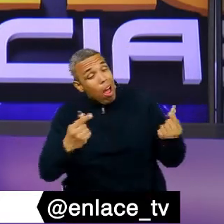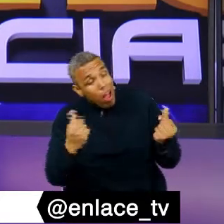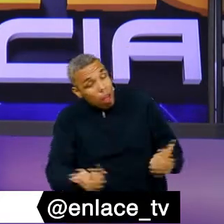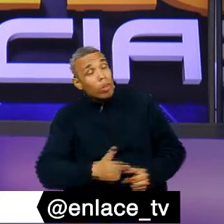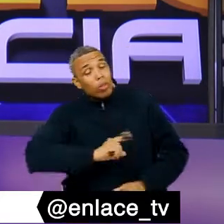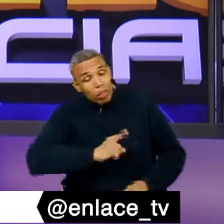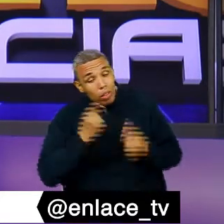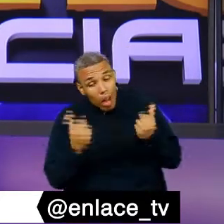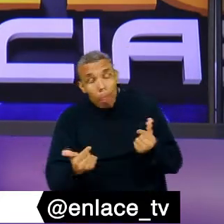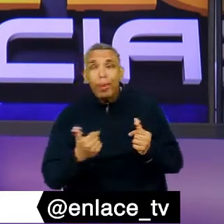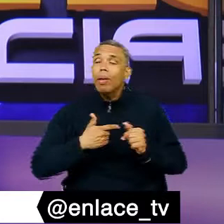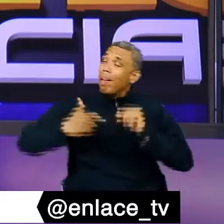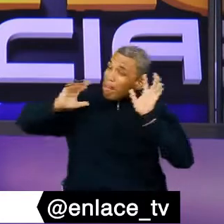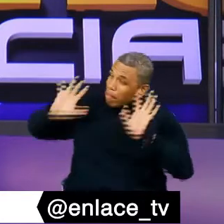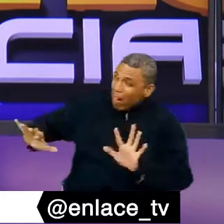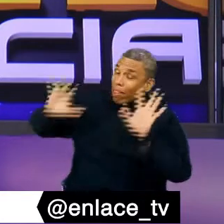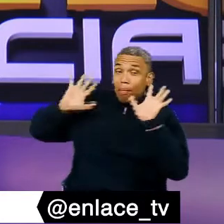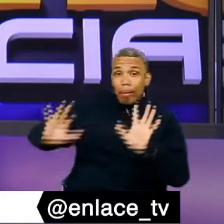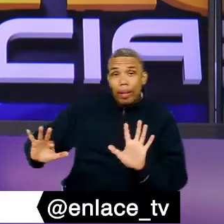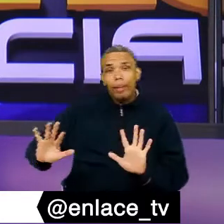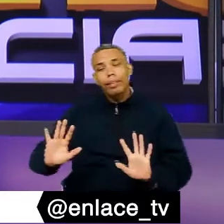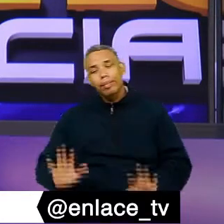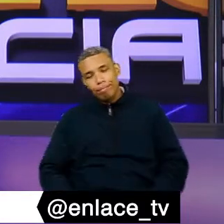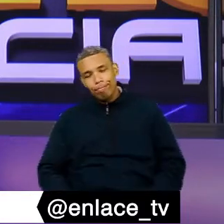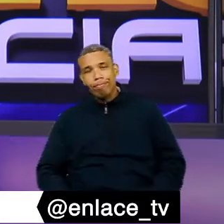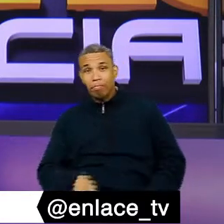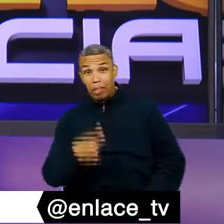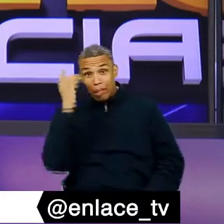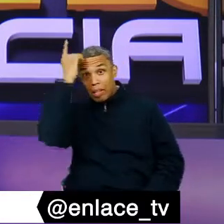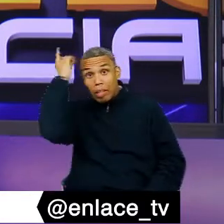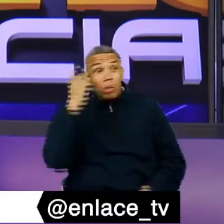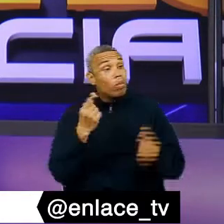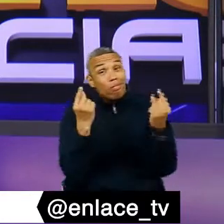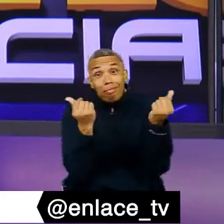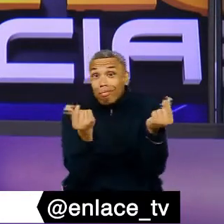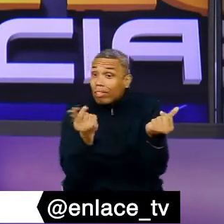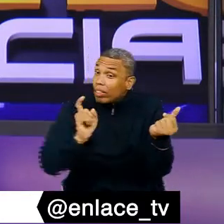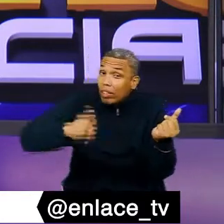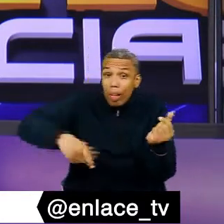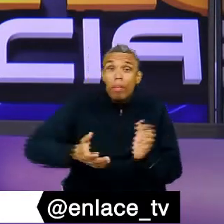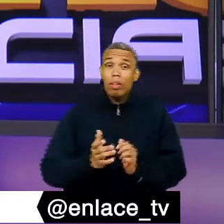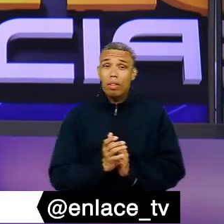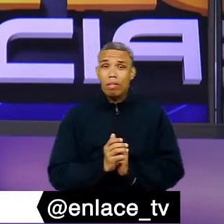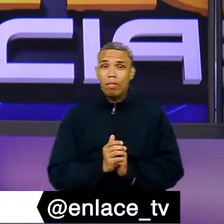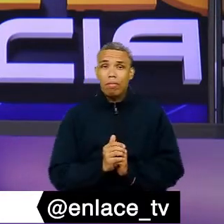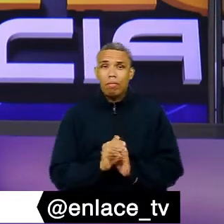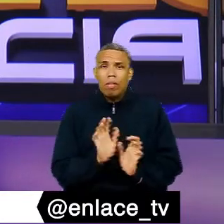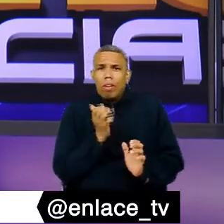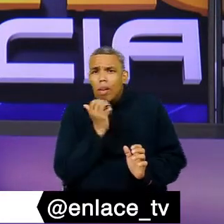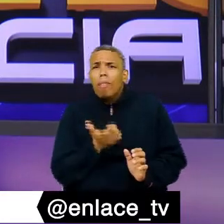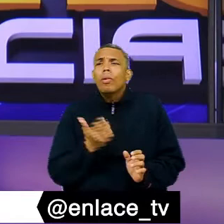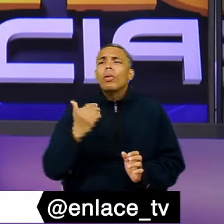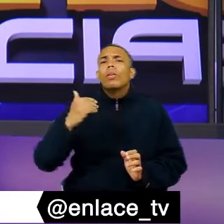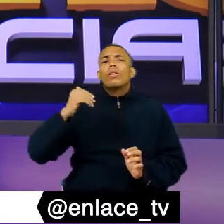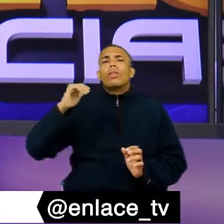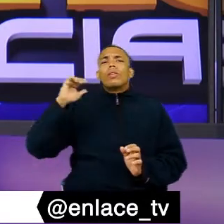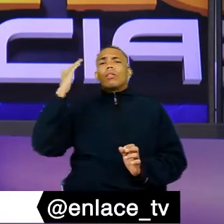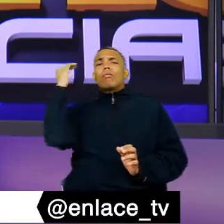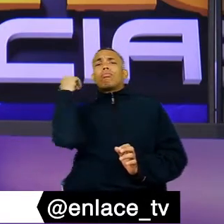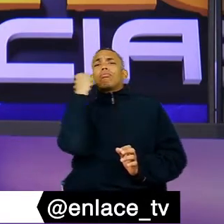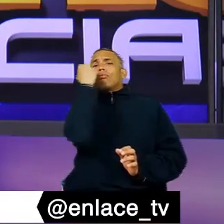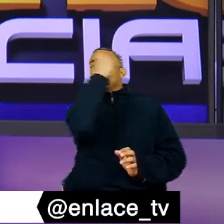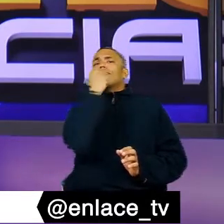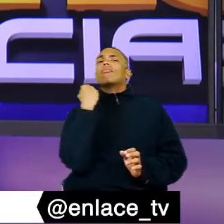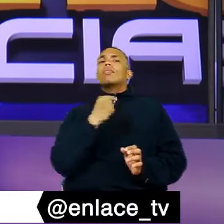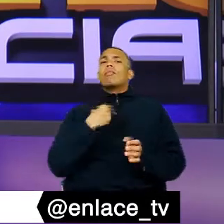corporación edilicia. El mandatario local asegura que son proyectos de acuerdo que no tienen trámite, a pesar de haber sido radicados en septiembre de